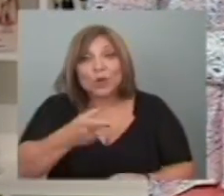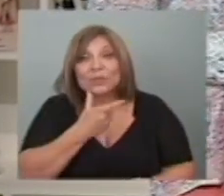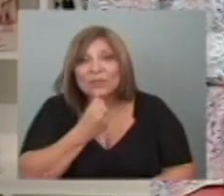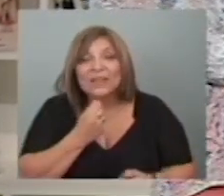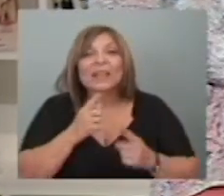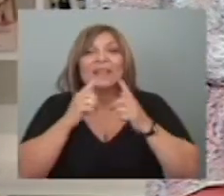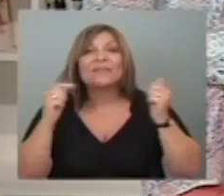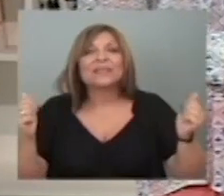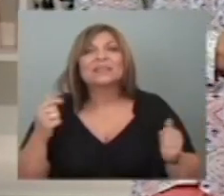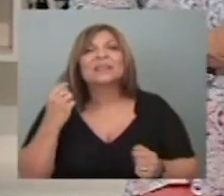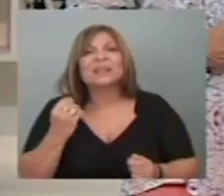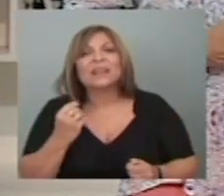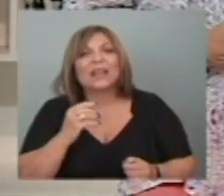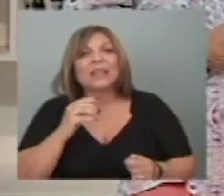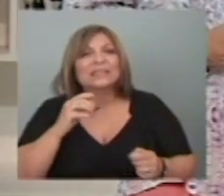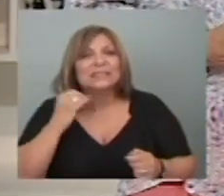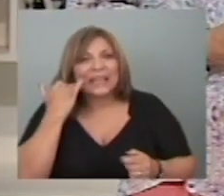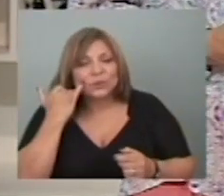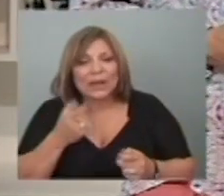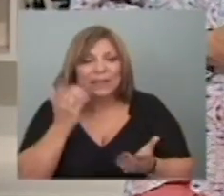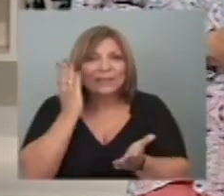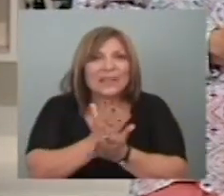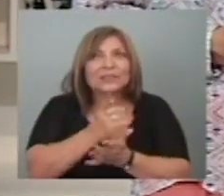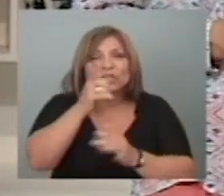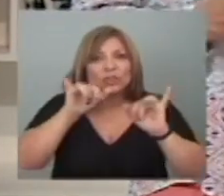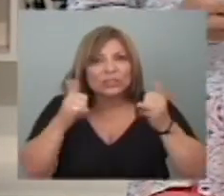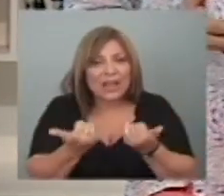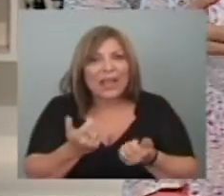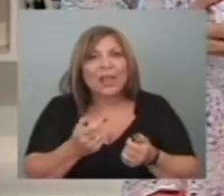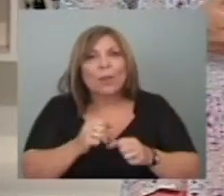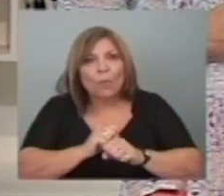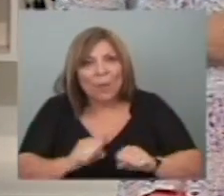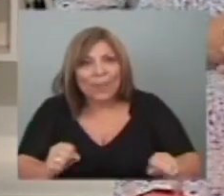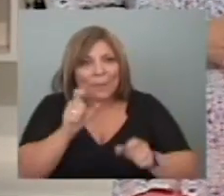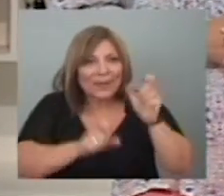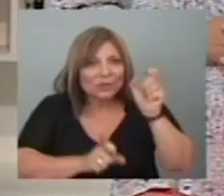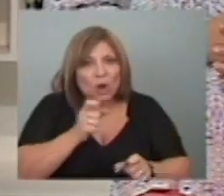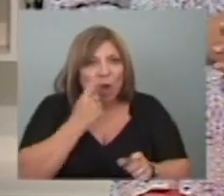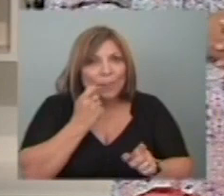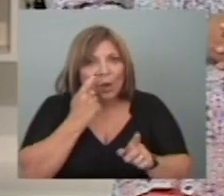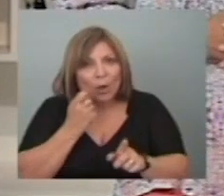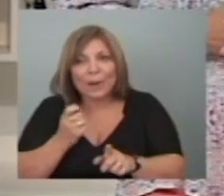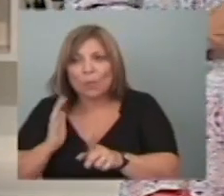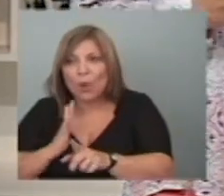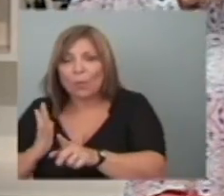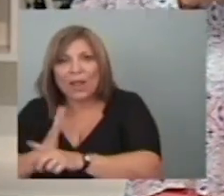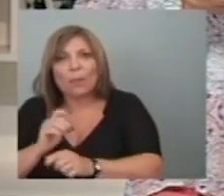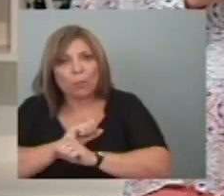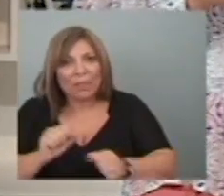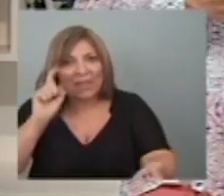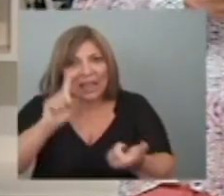de diversidad sexual, Andrea. Sí, a partir de la sanción por parte del Parlamento, de la posibilidad que personas del mismo sexo puedan contraer matrimonio,